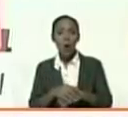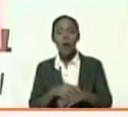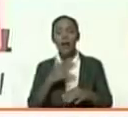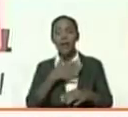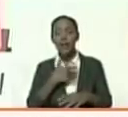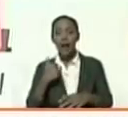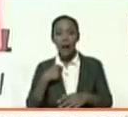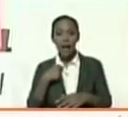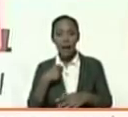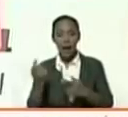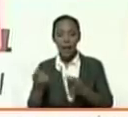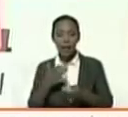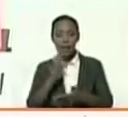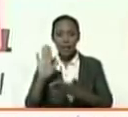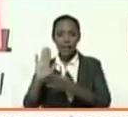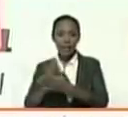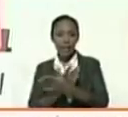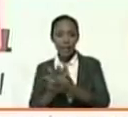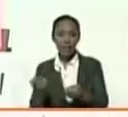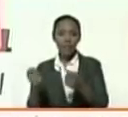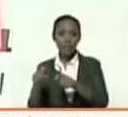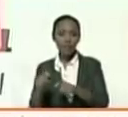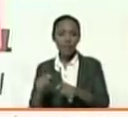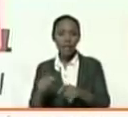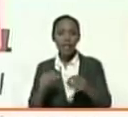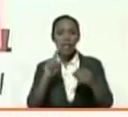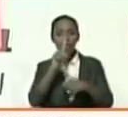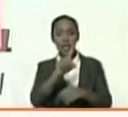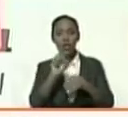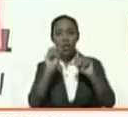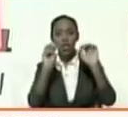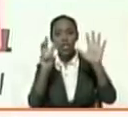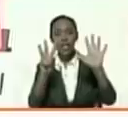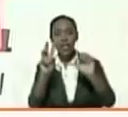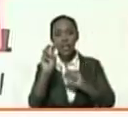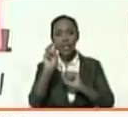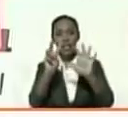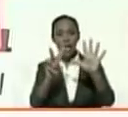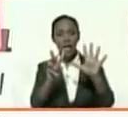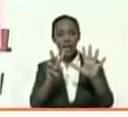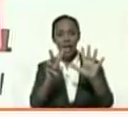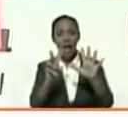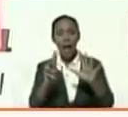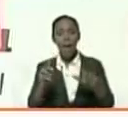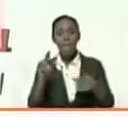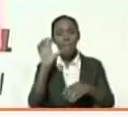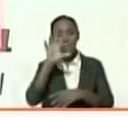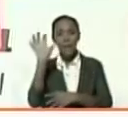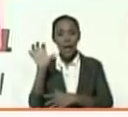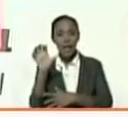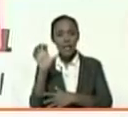187 países a favor del cese del bloqueo, 2 en contra. ¿Adivina cuáles?